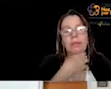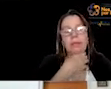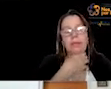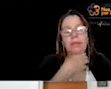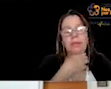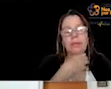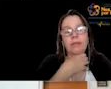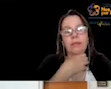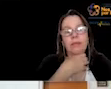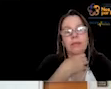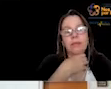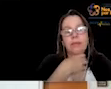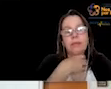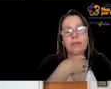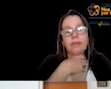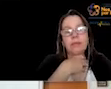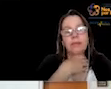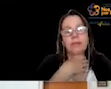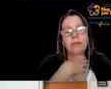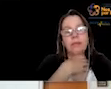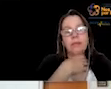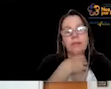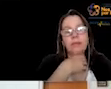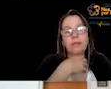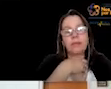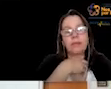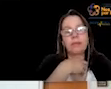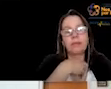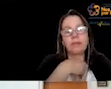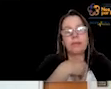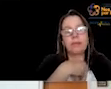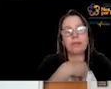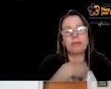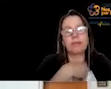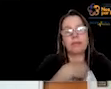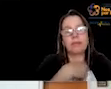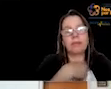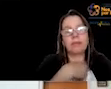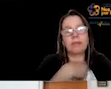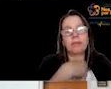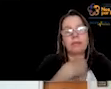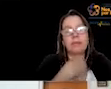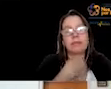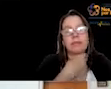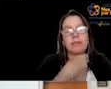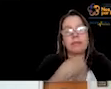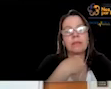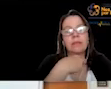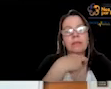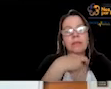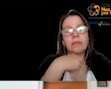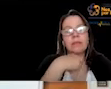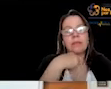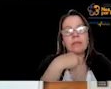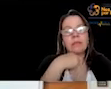gota, si vemos por ahí, esa acumulación de lo que es el ácido úrico,